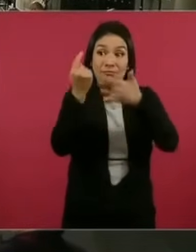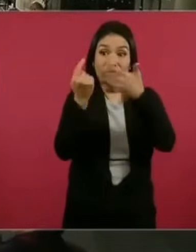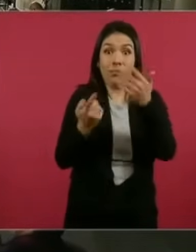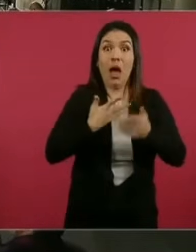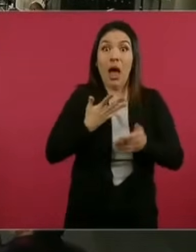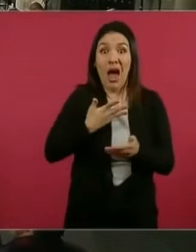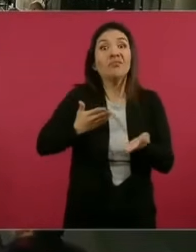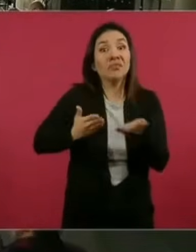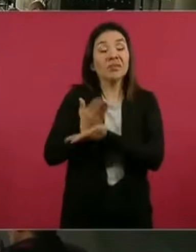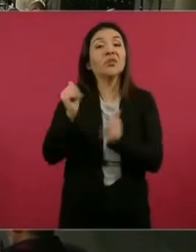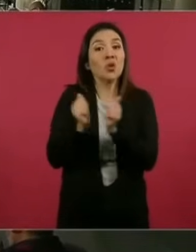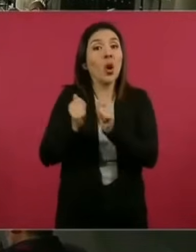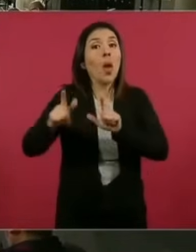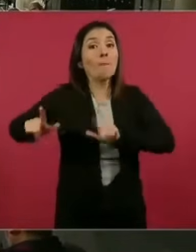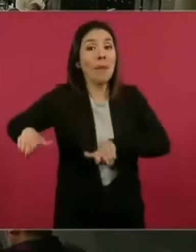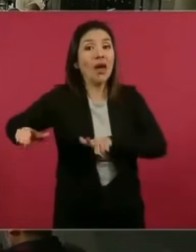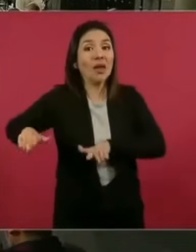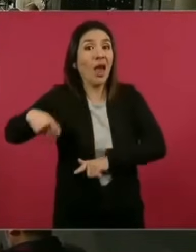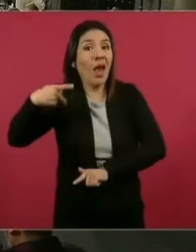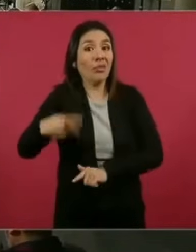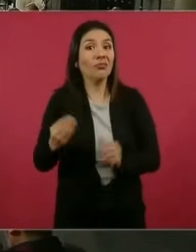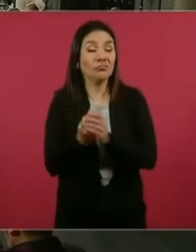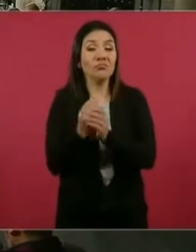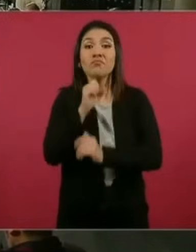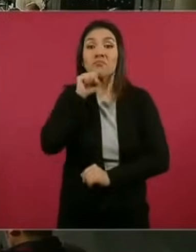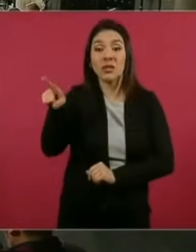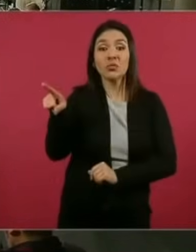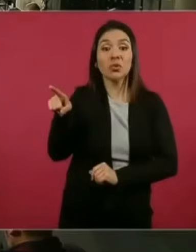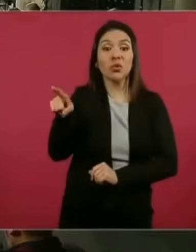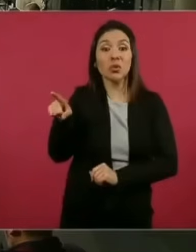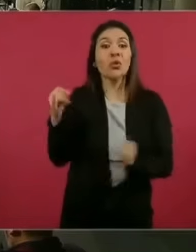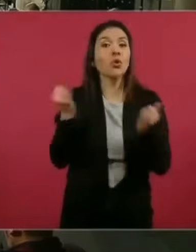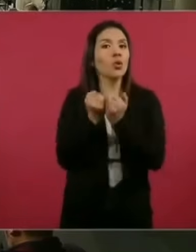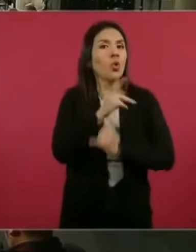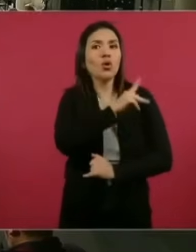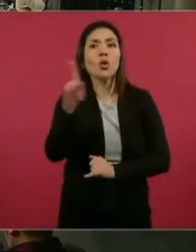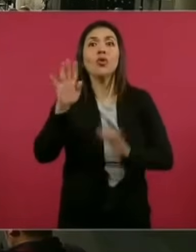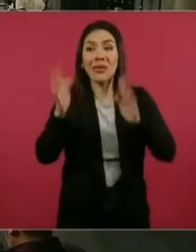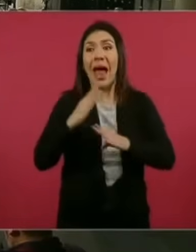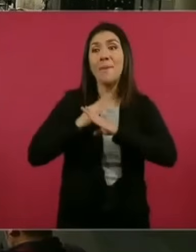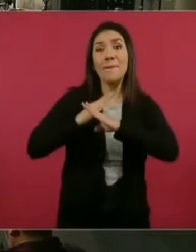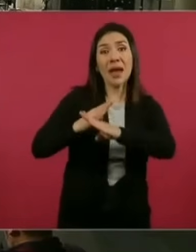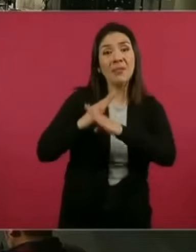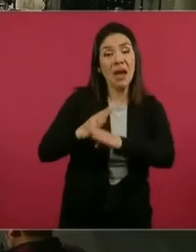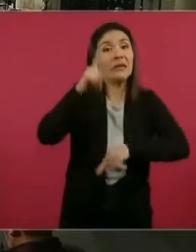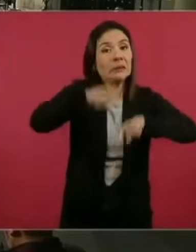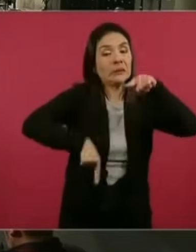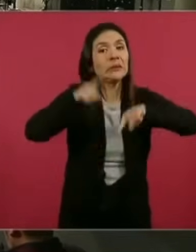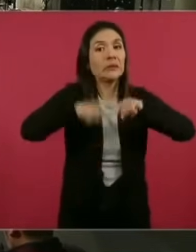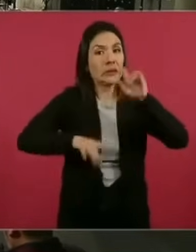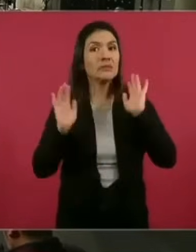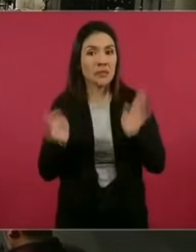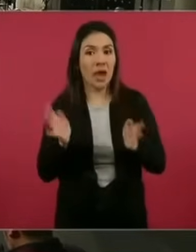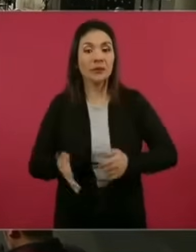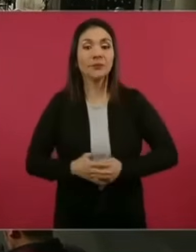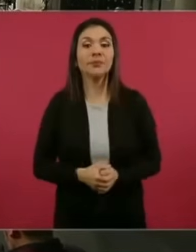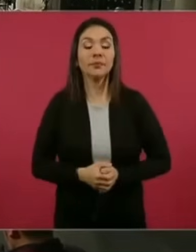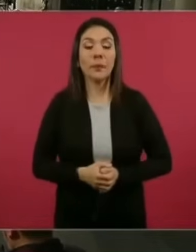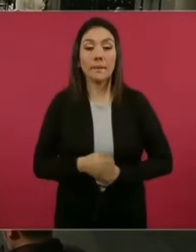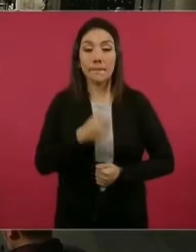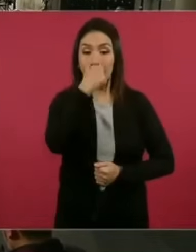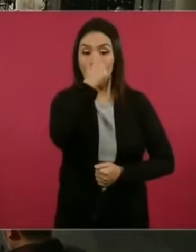las páginas, y específicamente esta también, y todos fueron mitigados. Siguiente, por favor.